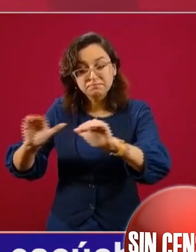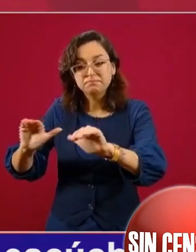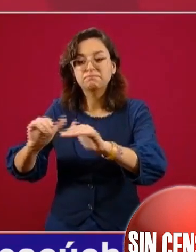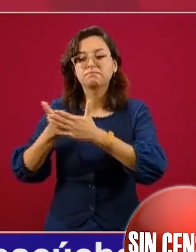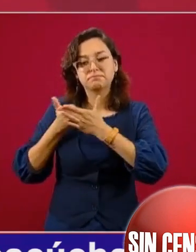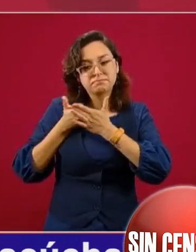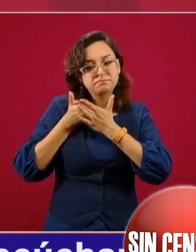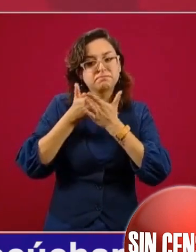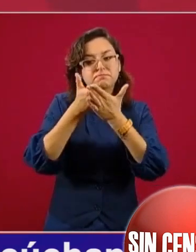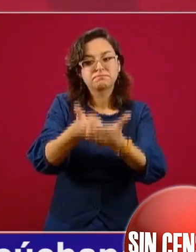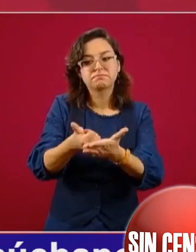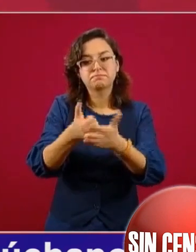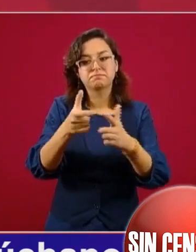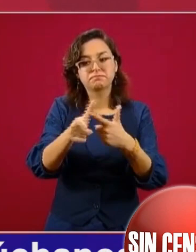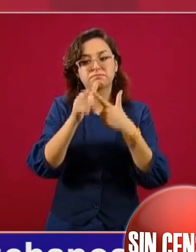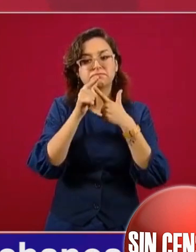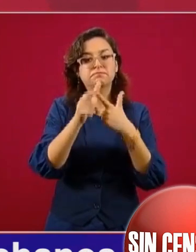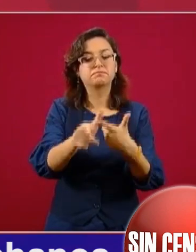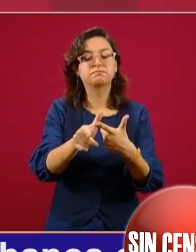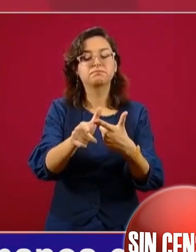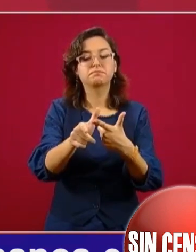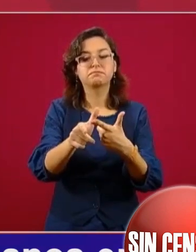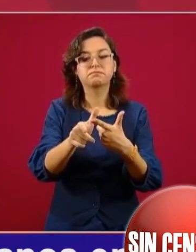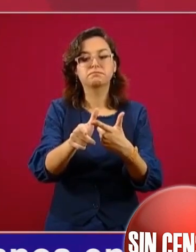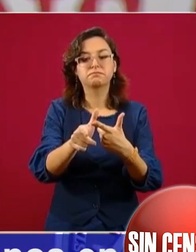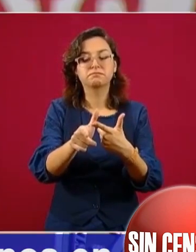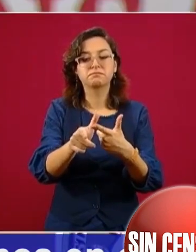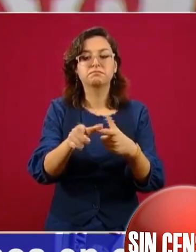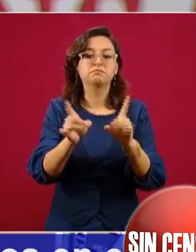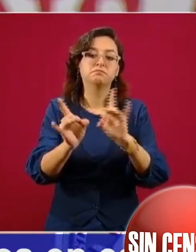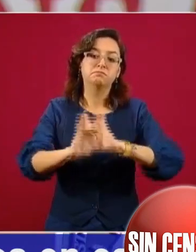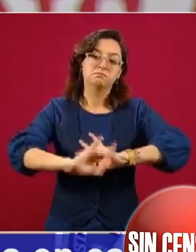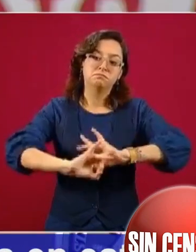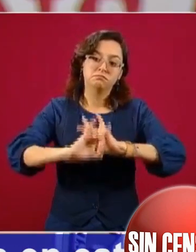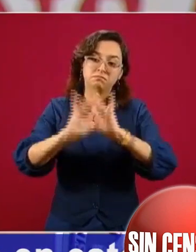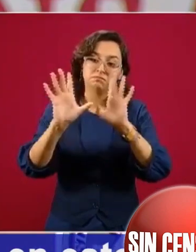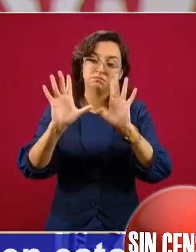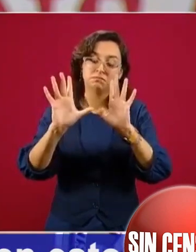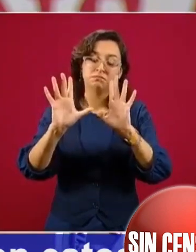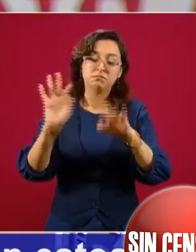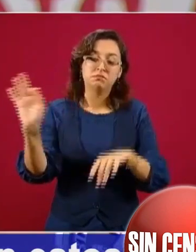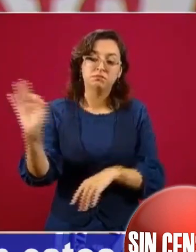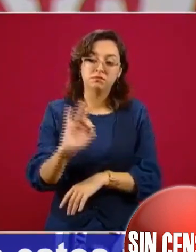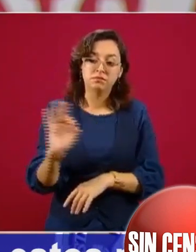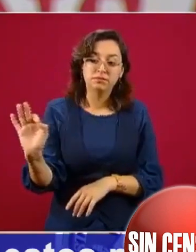que, si se presenta el caso,